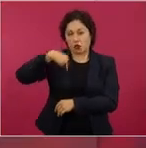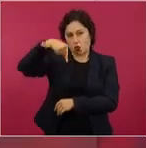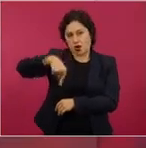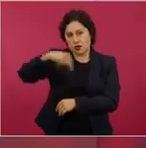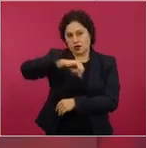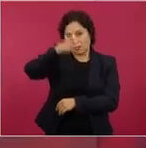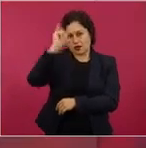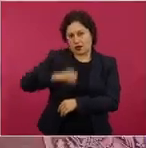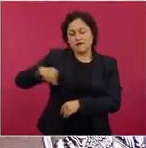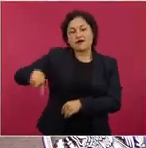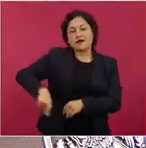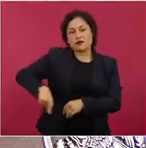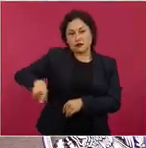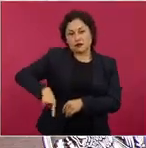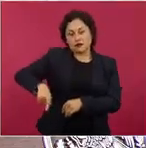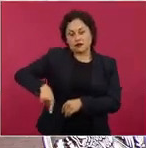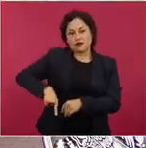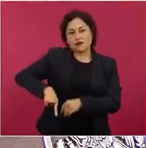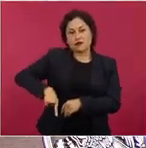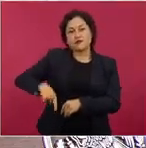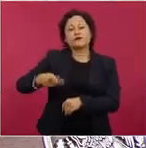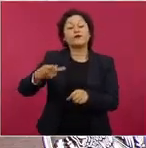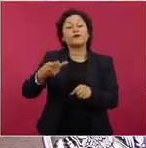y Salinas hizo gestiones